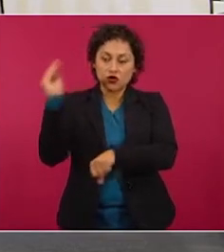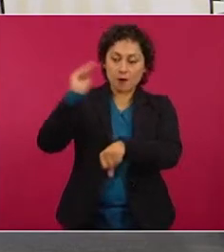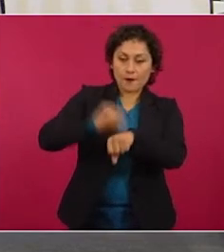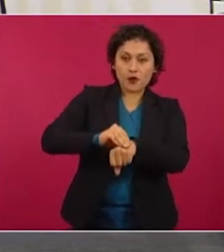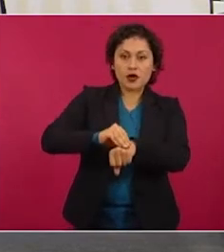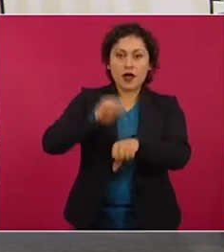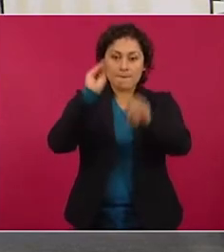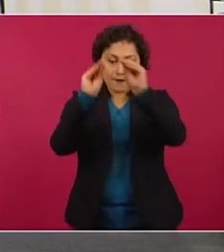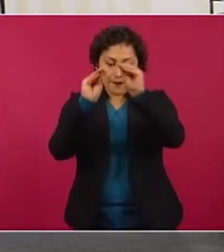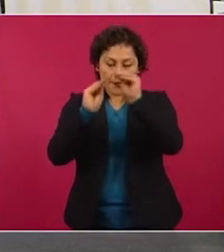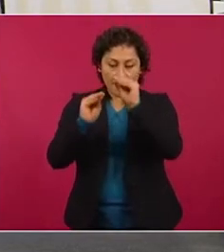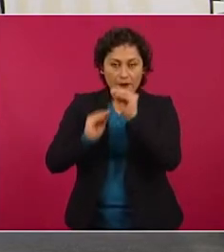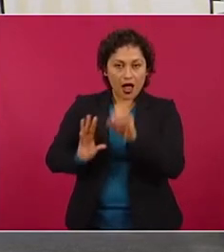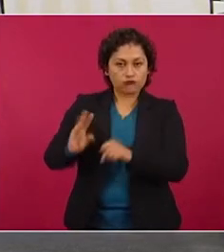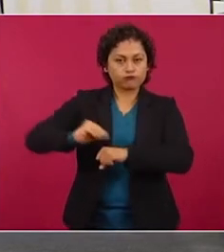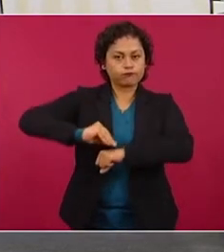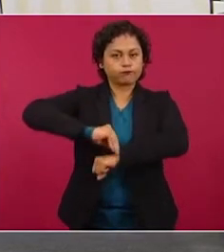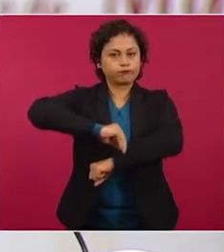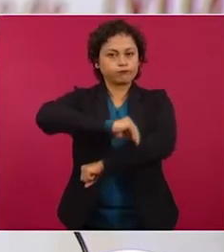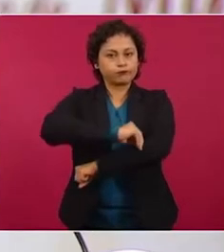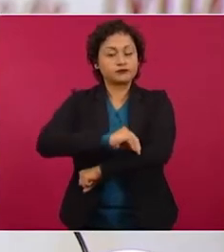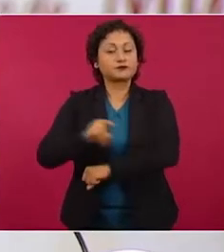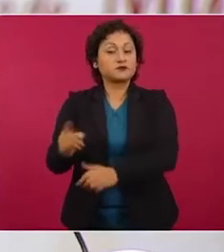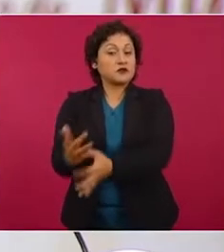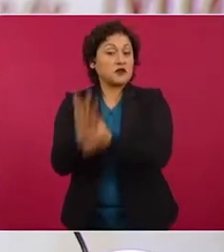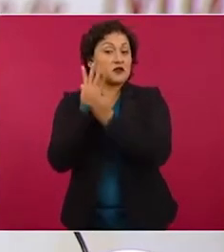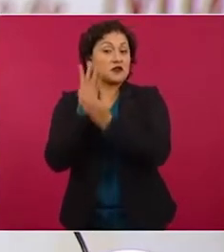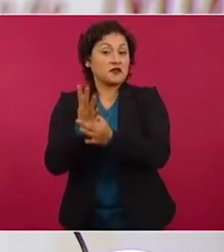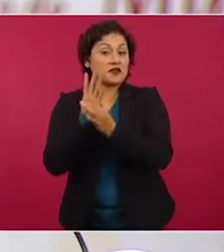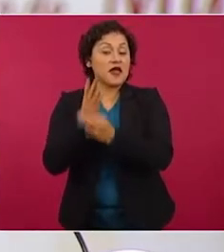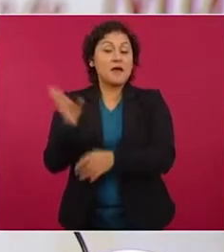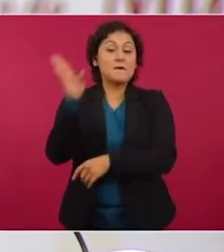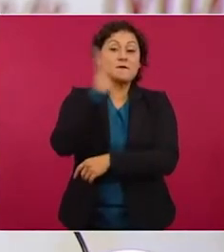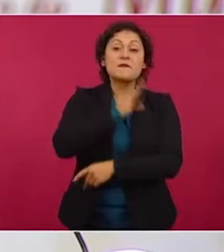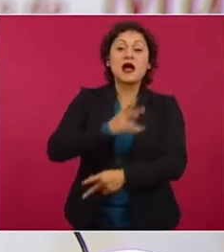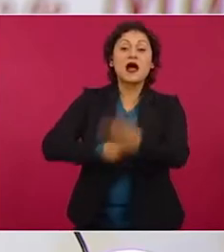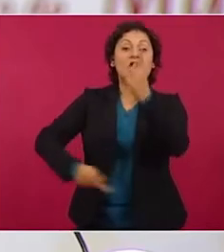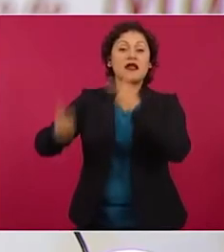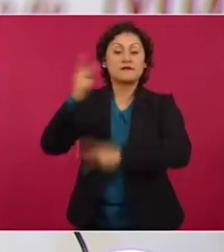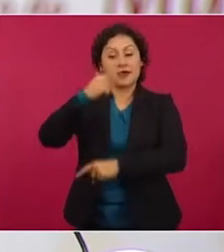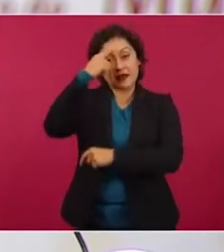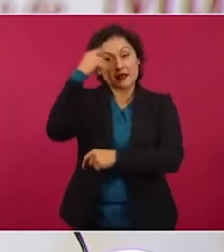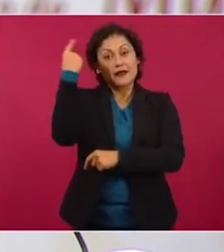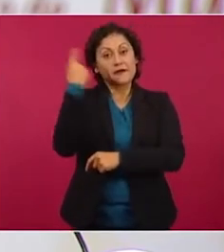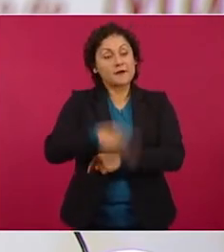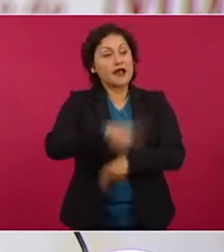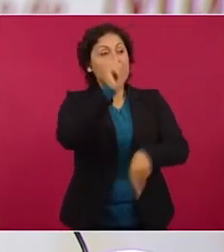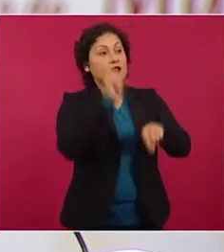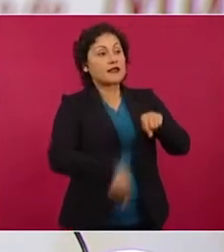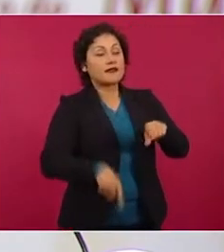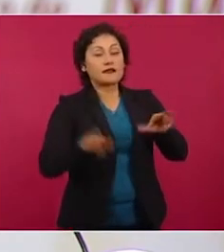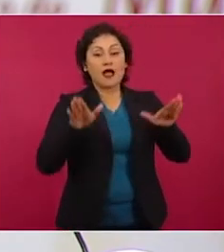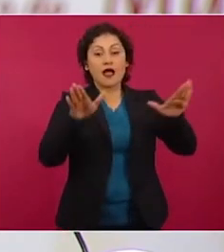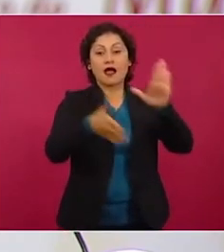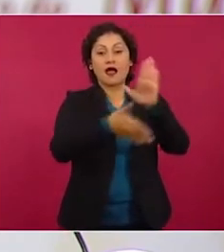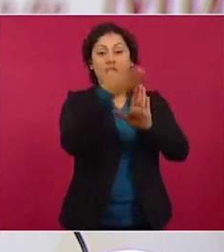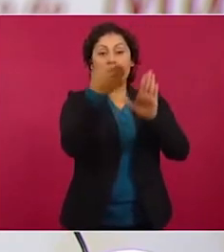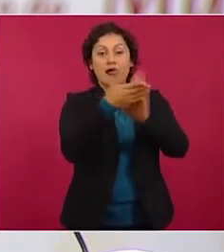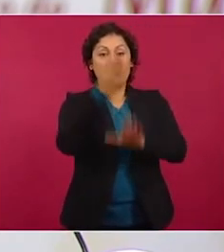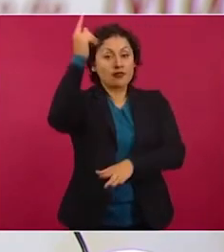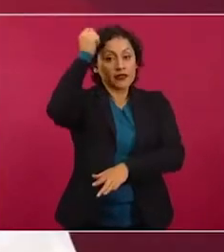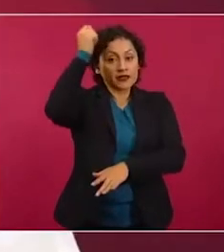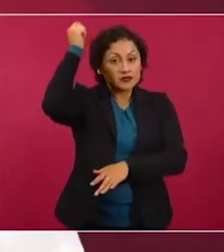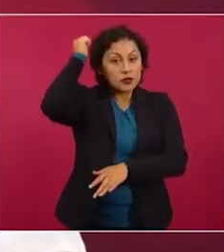cuentas. Según publicó, había un daño al erario por la cancelación de la construcción del aeropuerto de Texcoco, pues